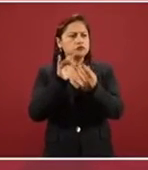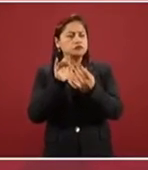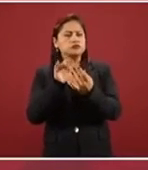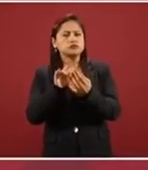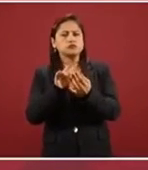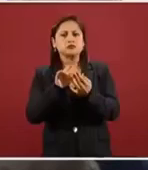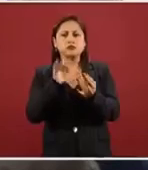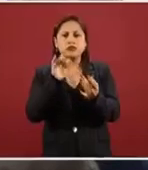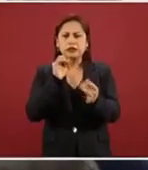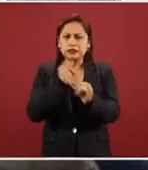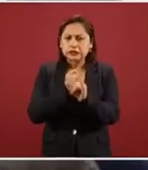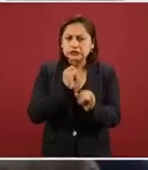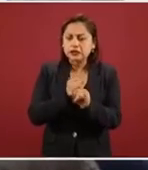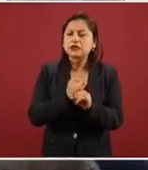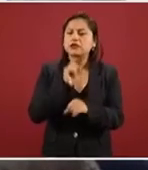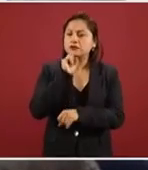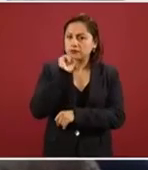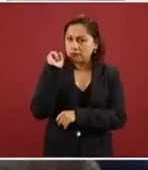informar